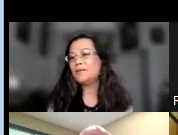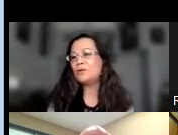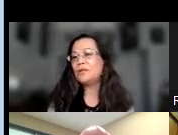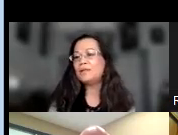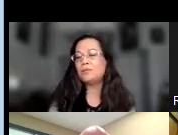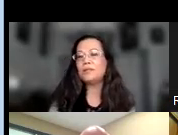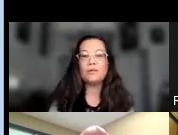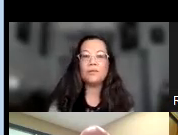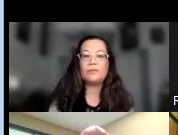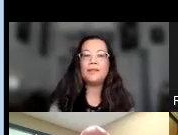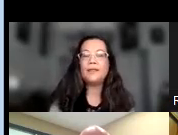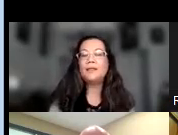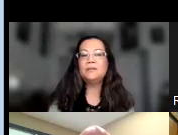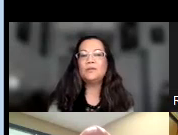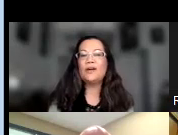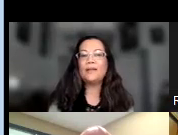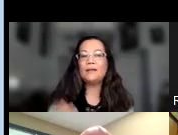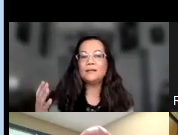es